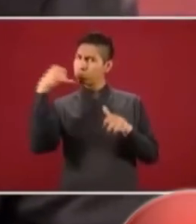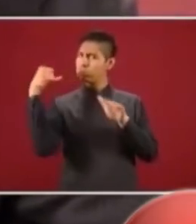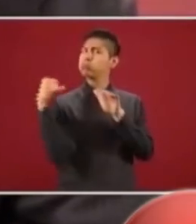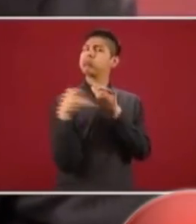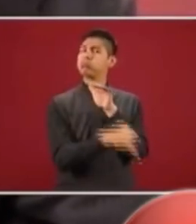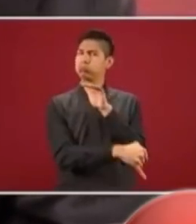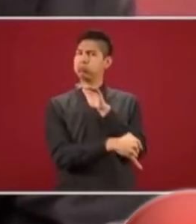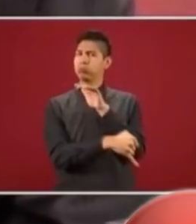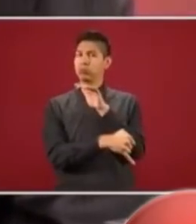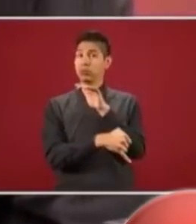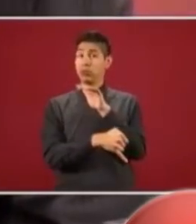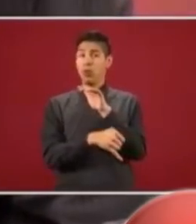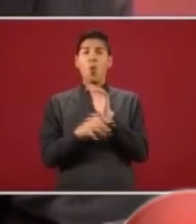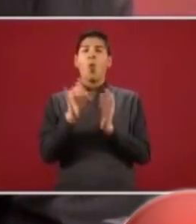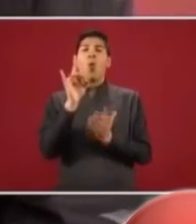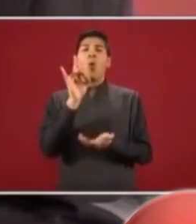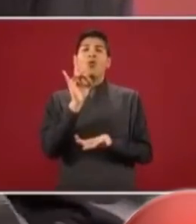simulación.